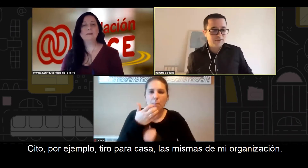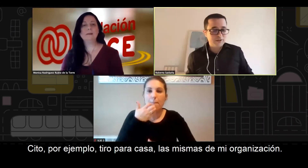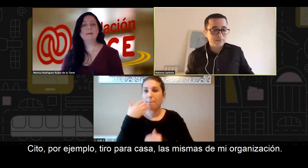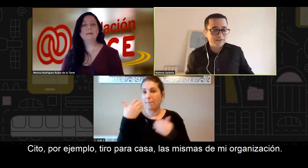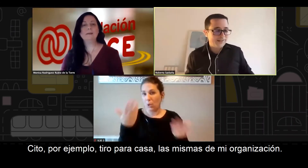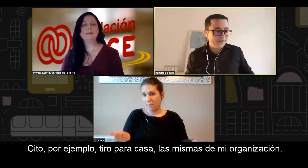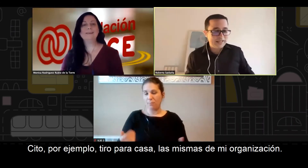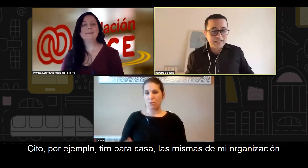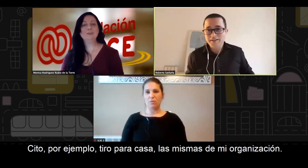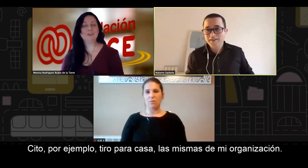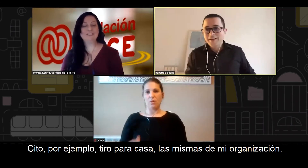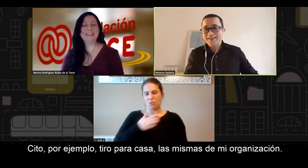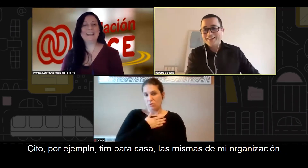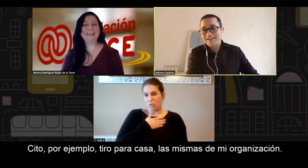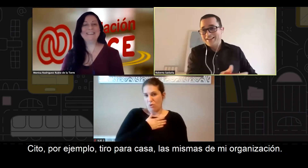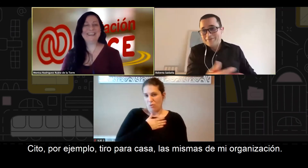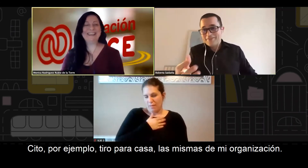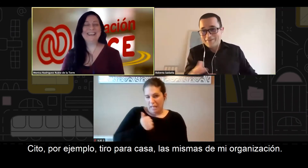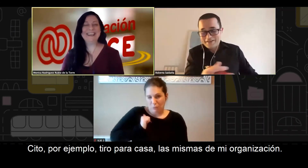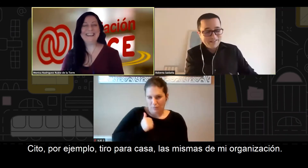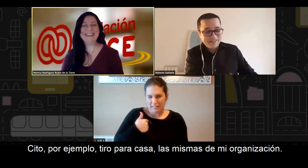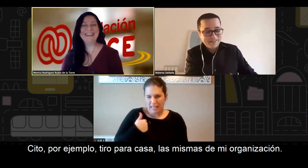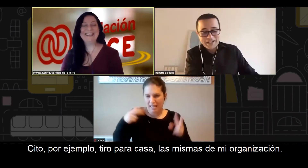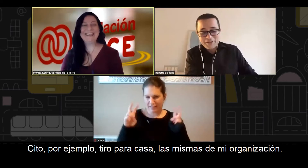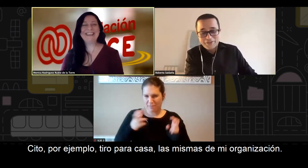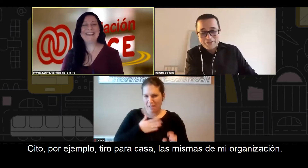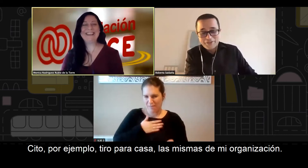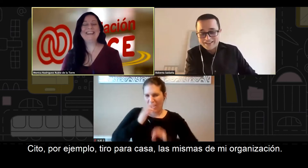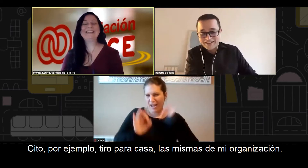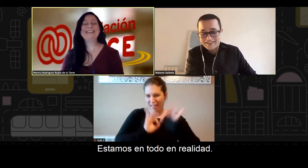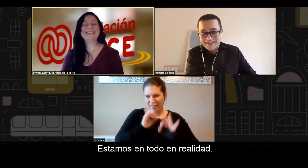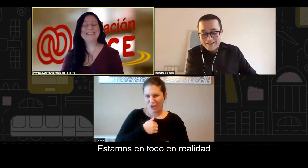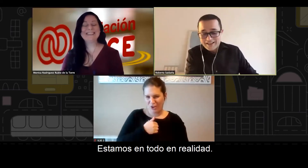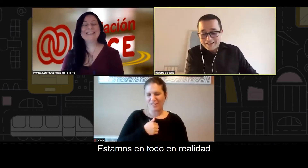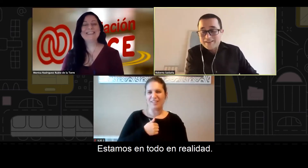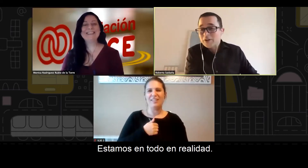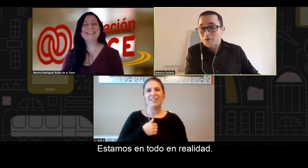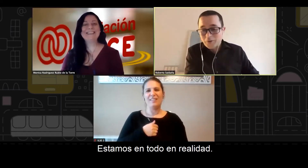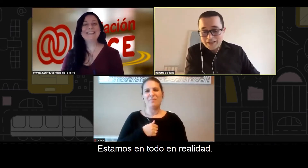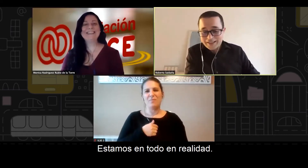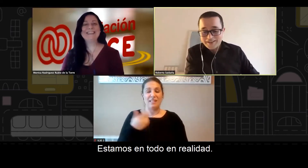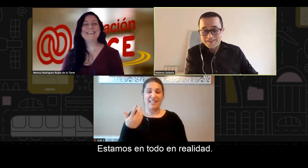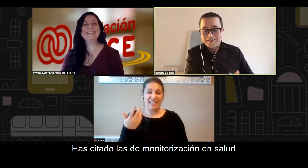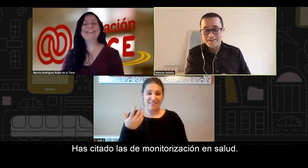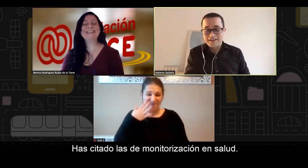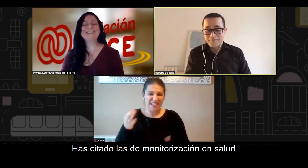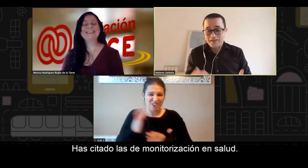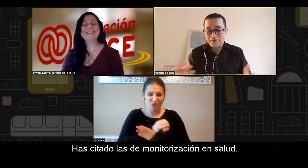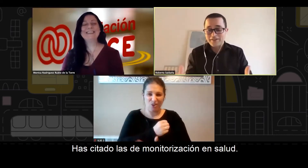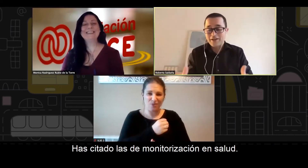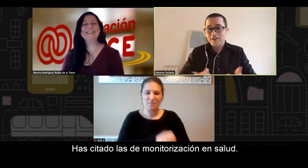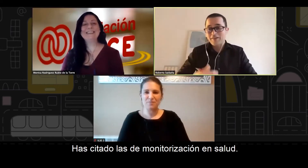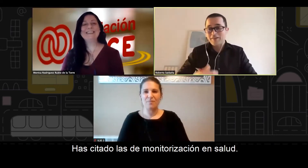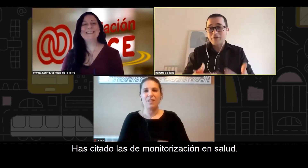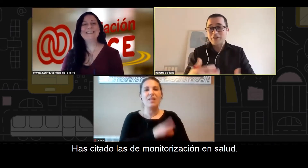estoy tiro para casa, Sí, adelante. las mismas de mi organización. Es que estamos en todo, en realidad. Ha